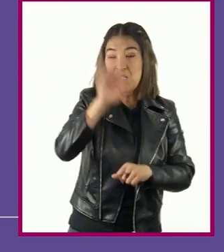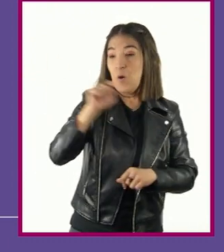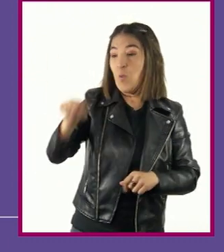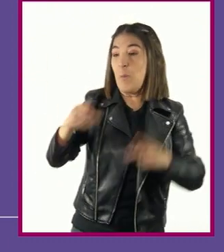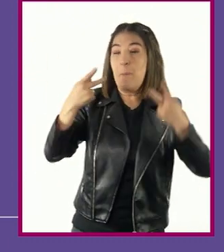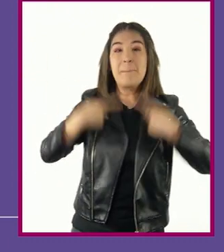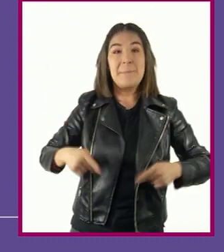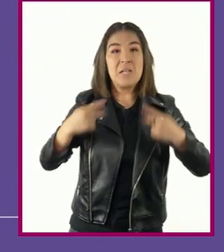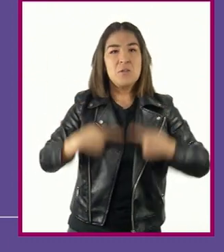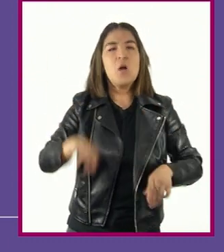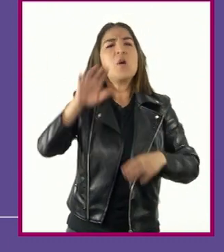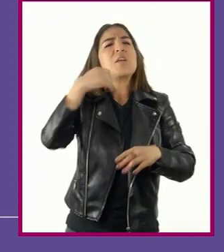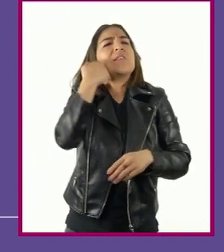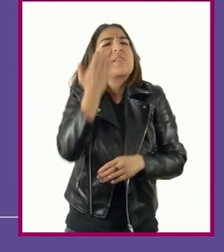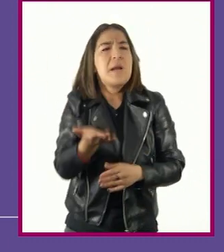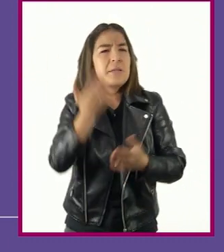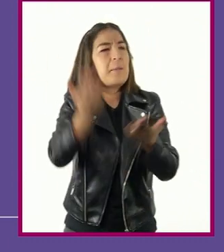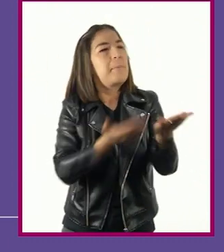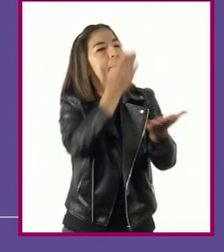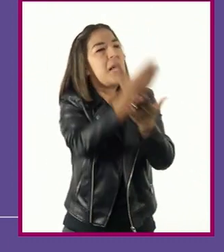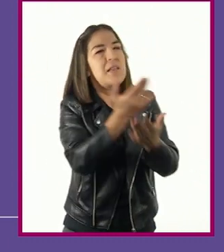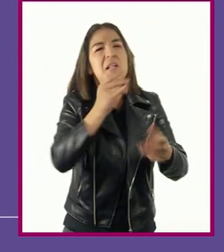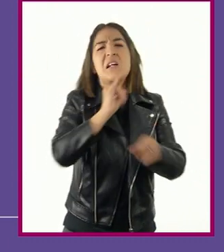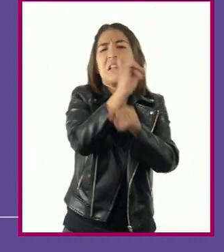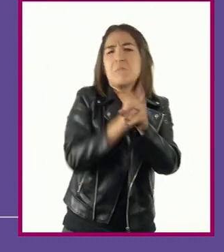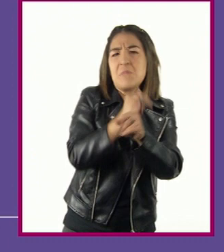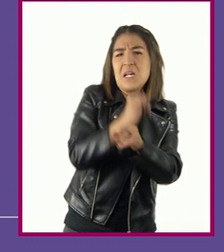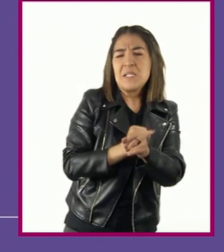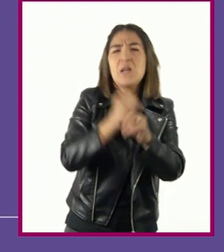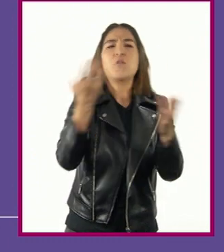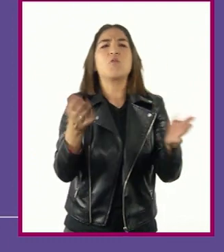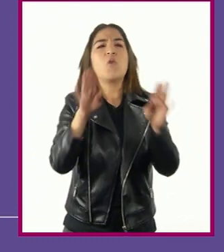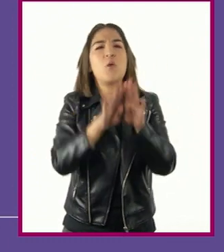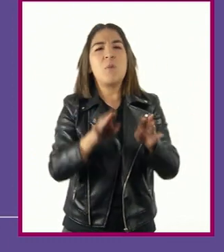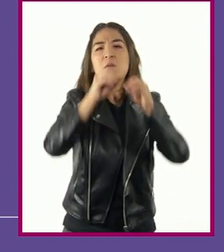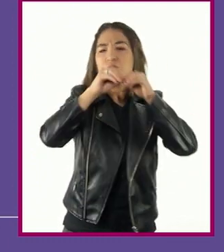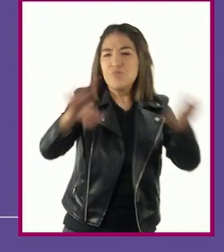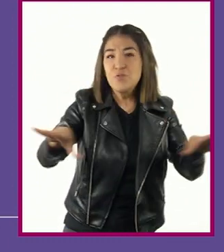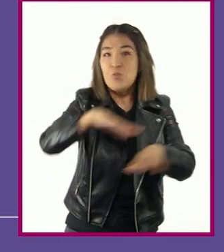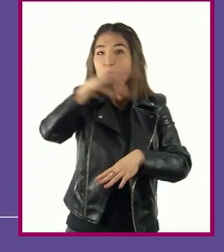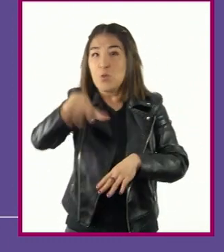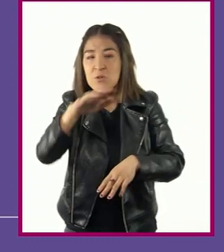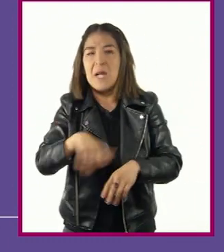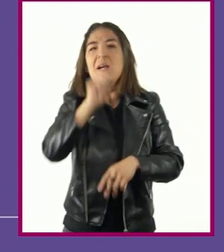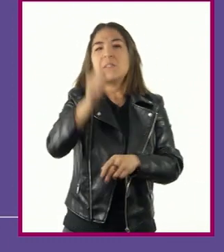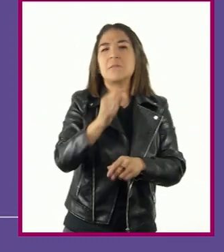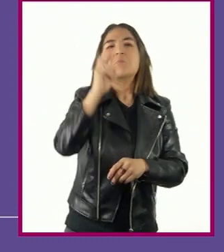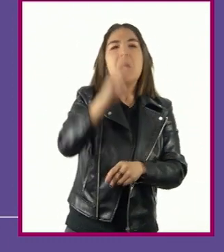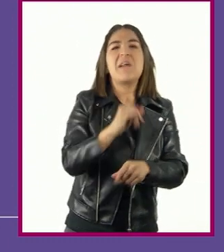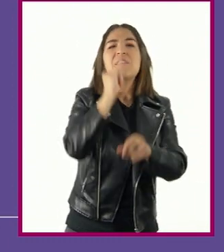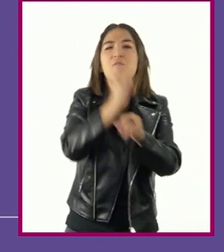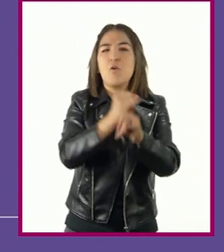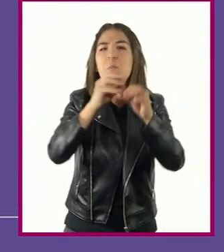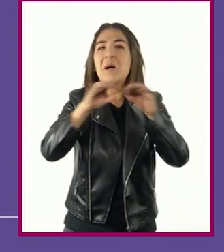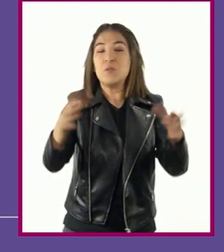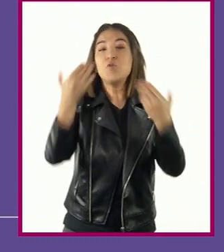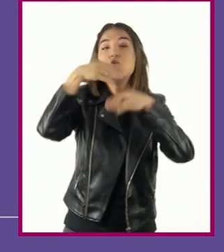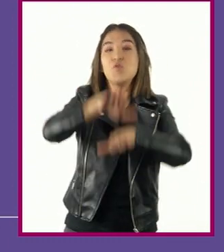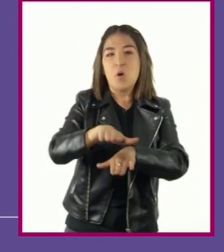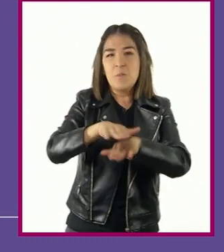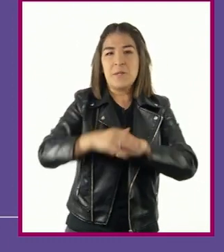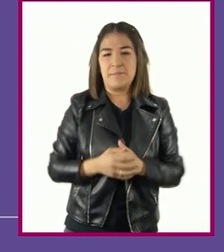ciudadano desee solicitar, investigar, difundir, buscar y recibir información